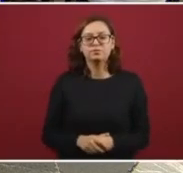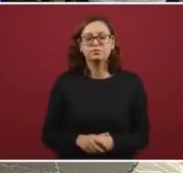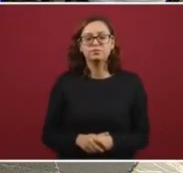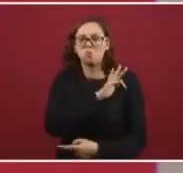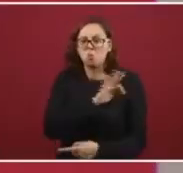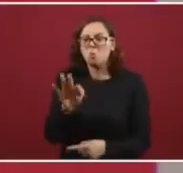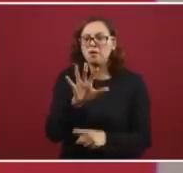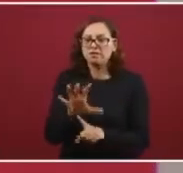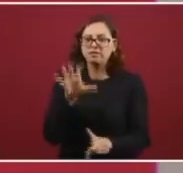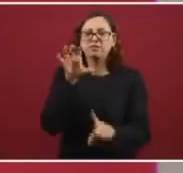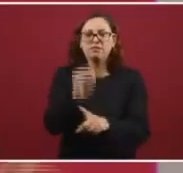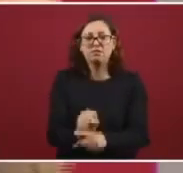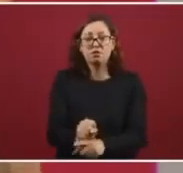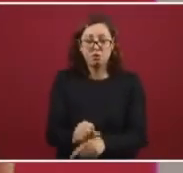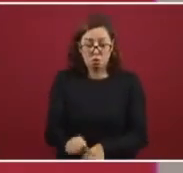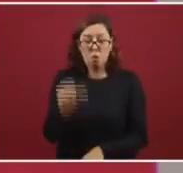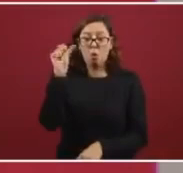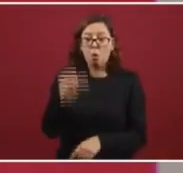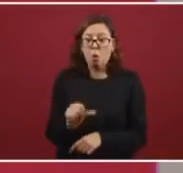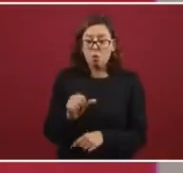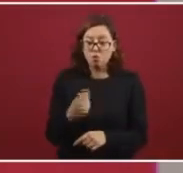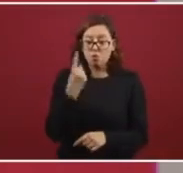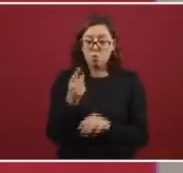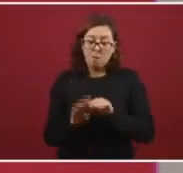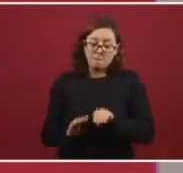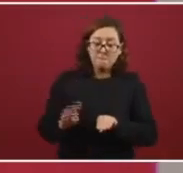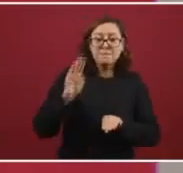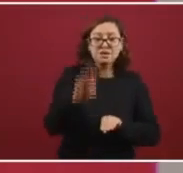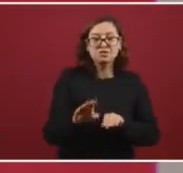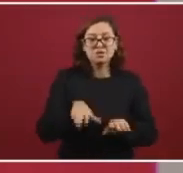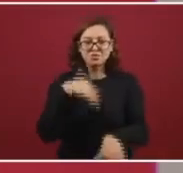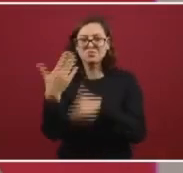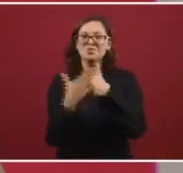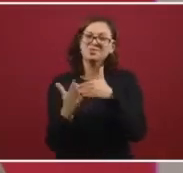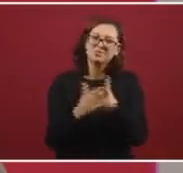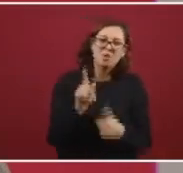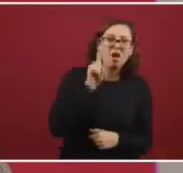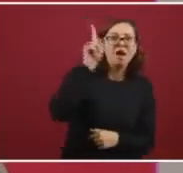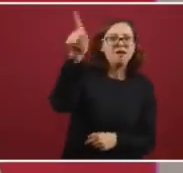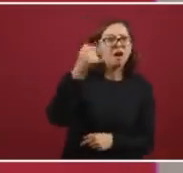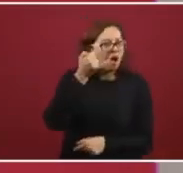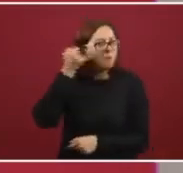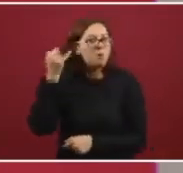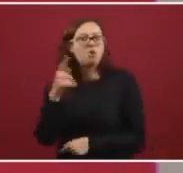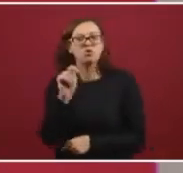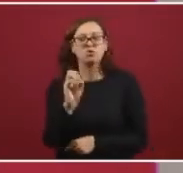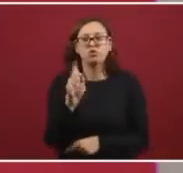Este solamente será un paso de camino hacia Tokio, y espero que los panamericanos lo disfruten y se